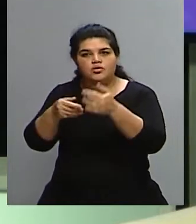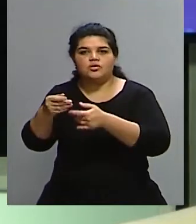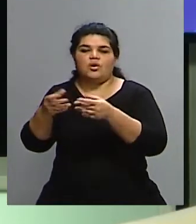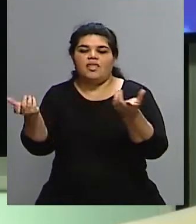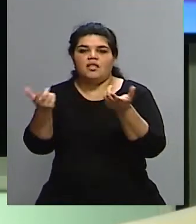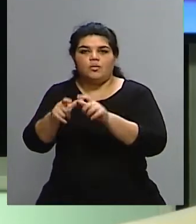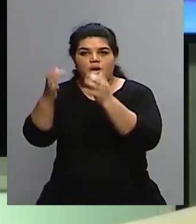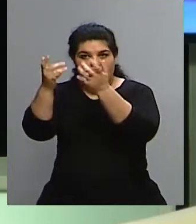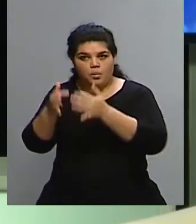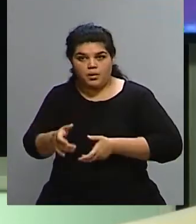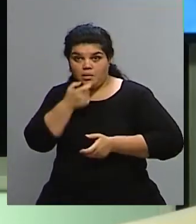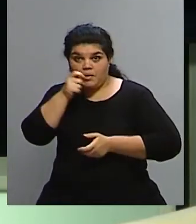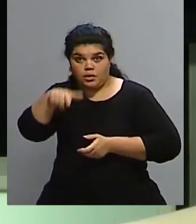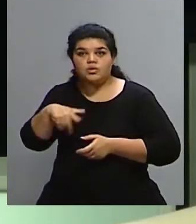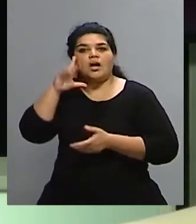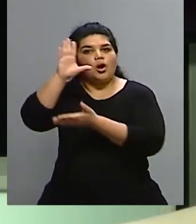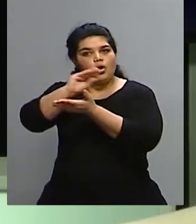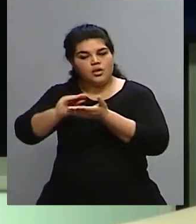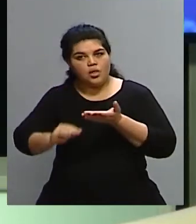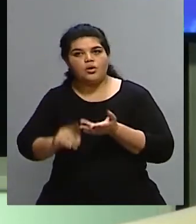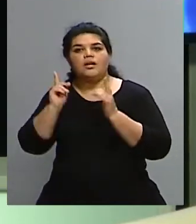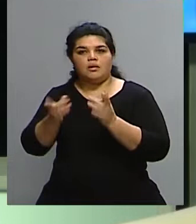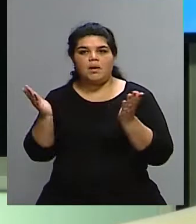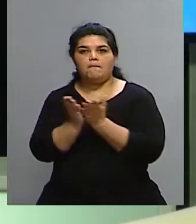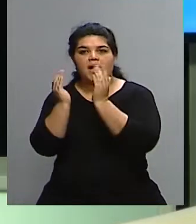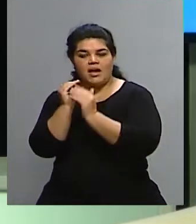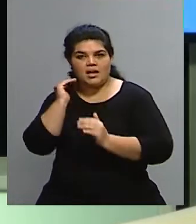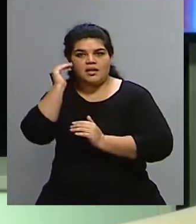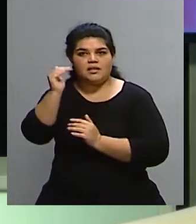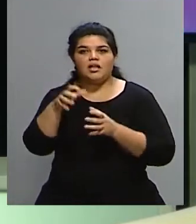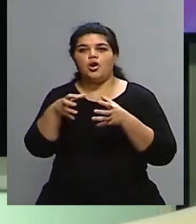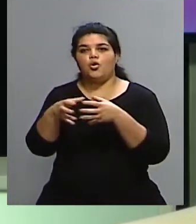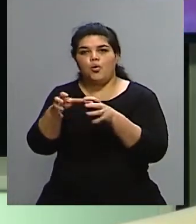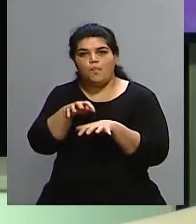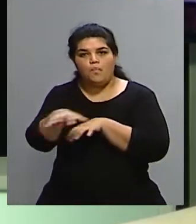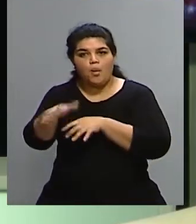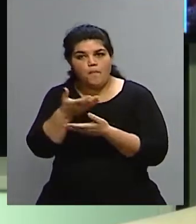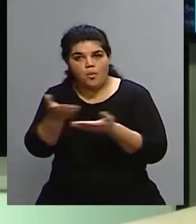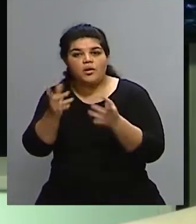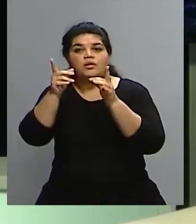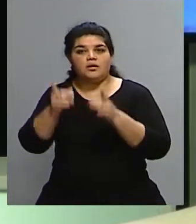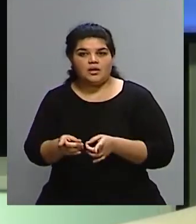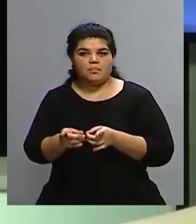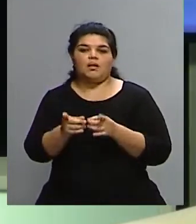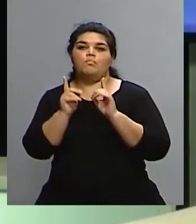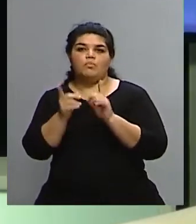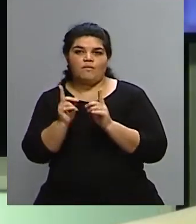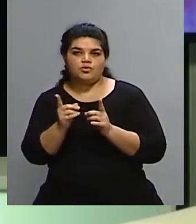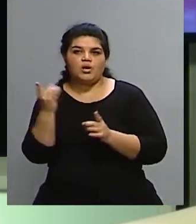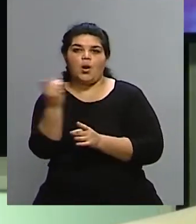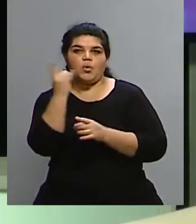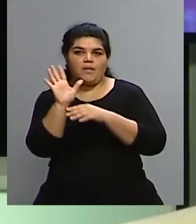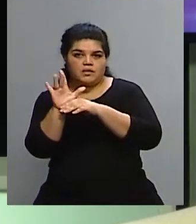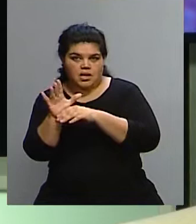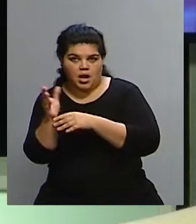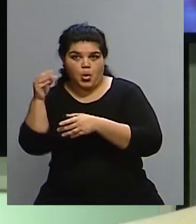de Mendoza, contadora, magíster en Gestión Financiera del Sector Público y además docente también de nuestra universidad.